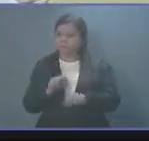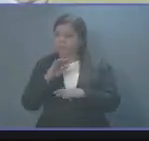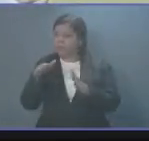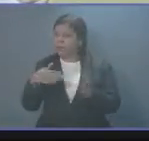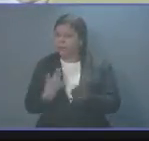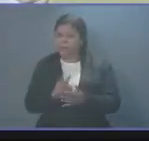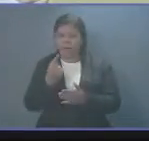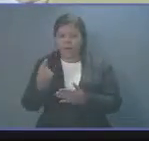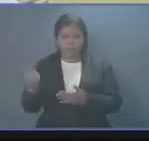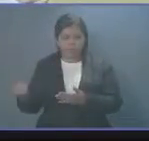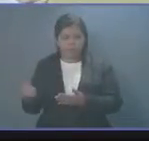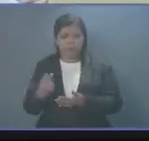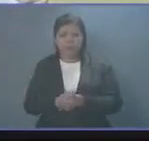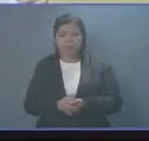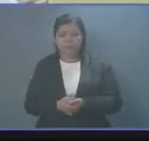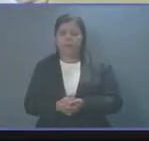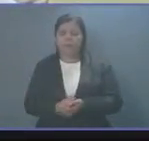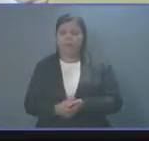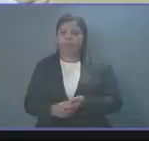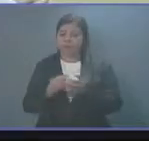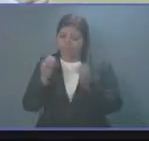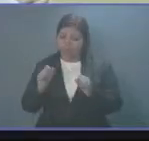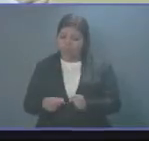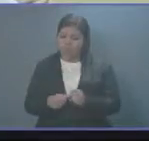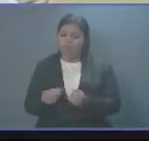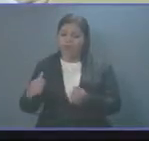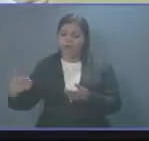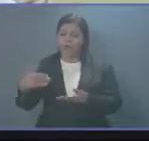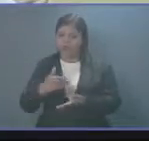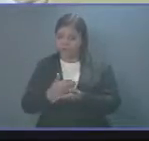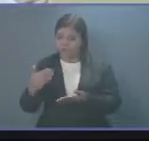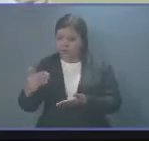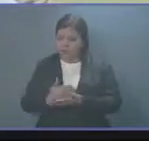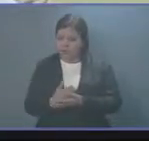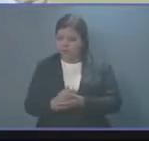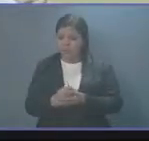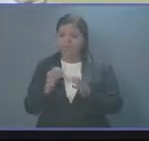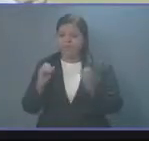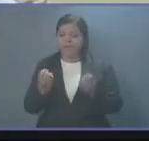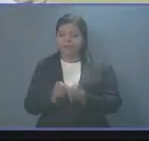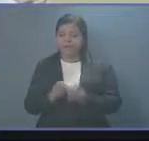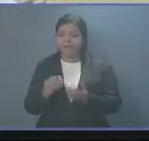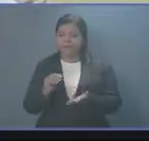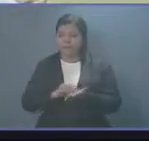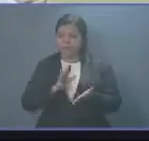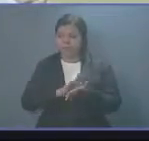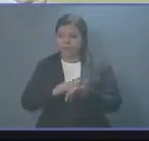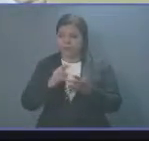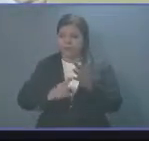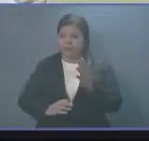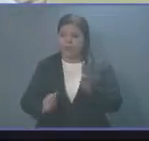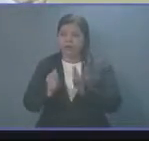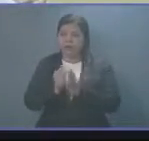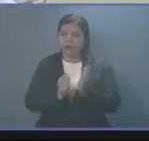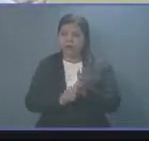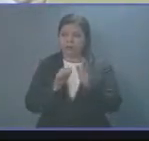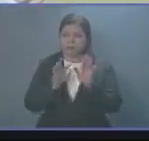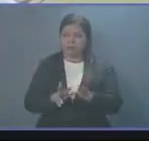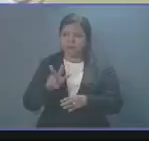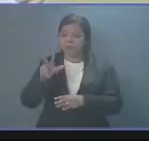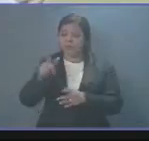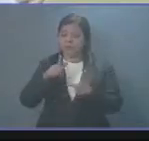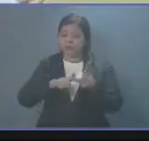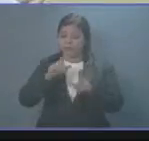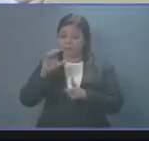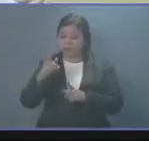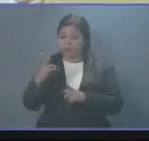miembros normados que, nombrados que conforman dicho organismo, tal como lo establece la ley arriba señalada en el artículo 13, literal C, y